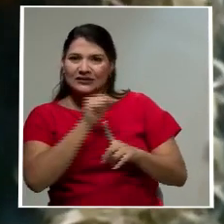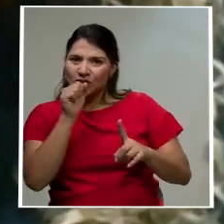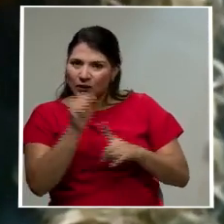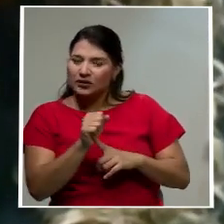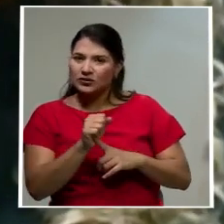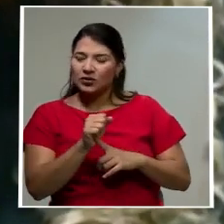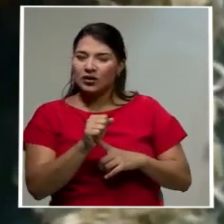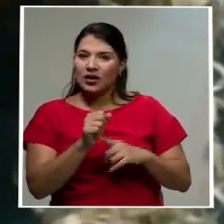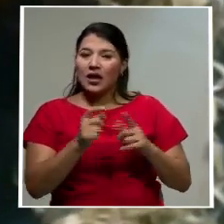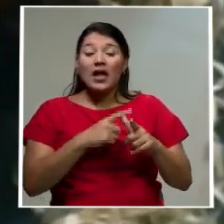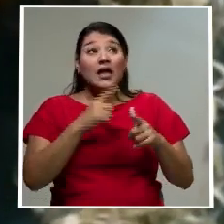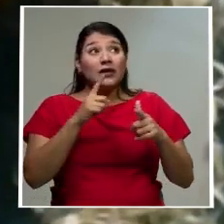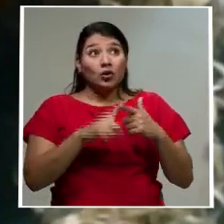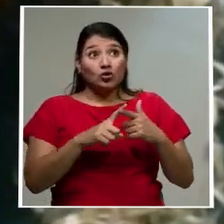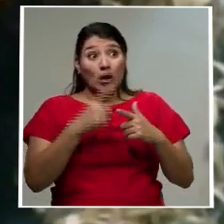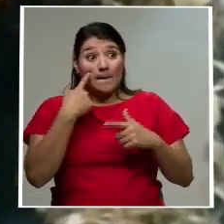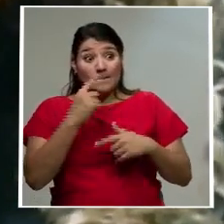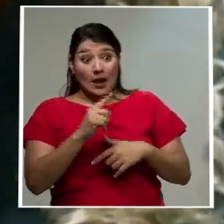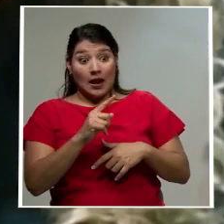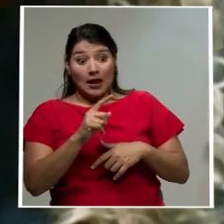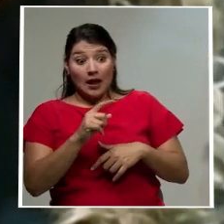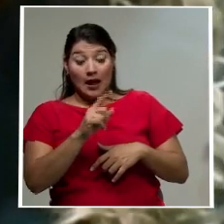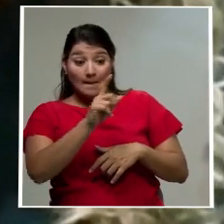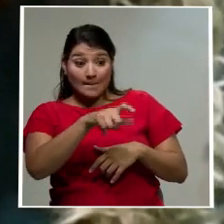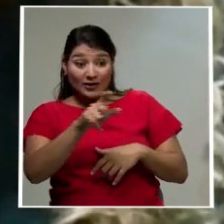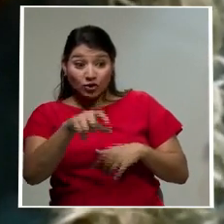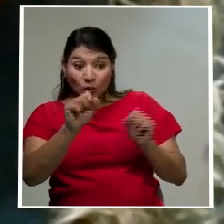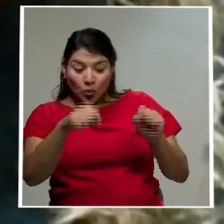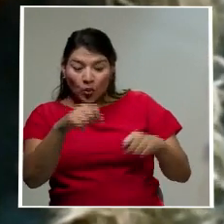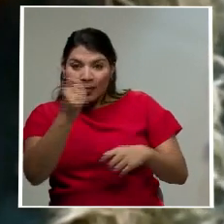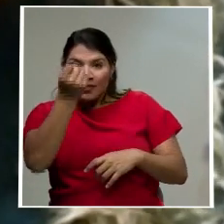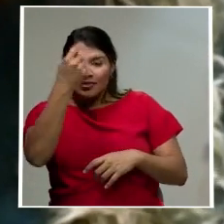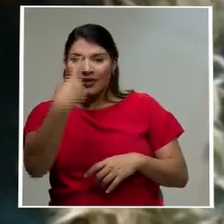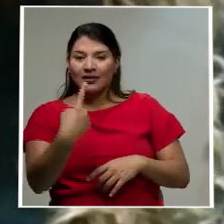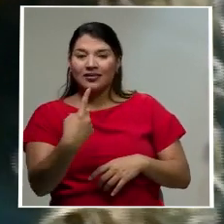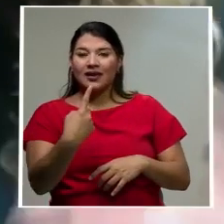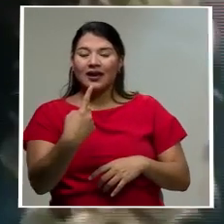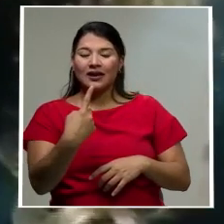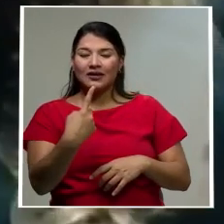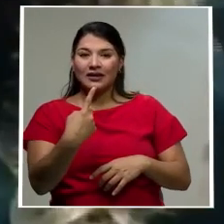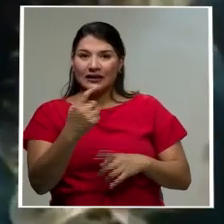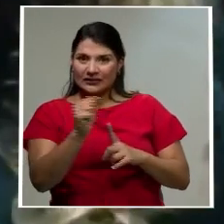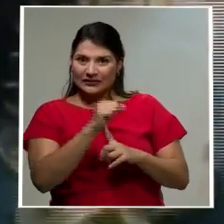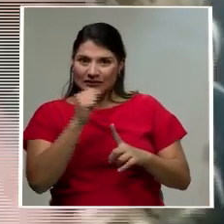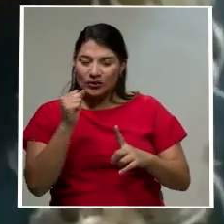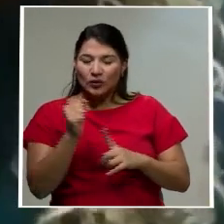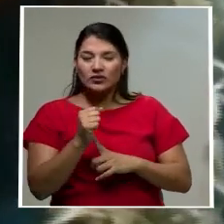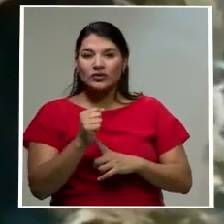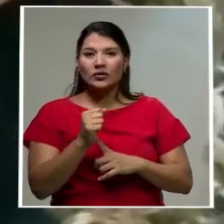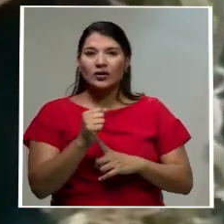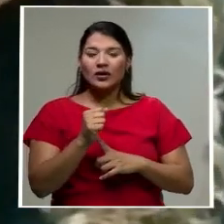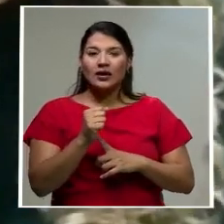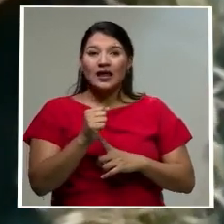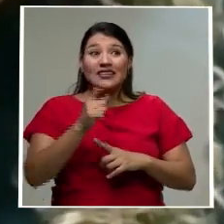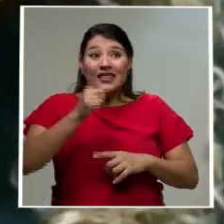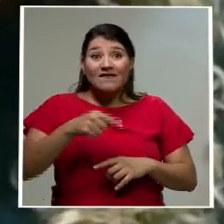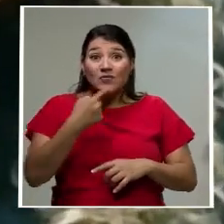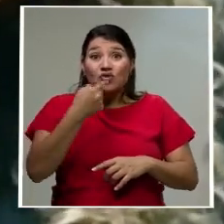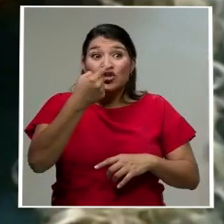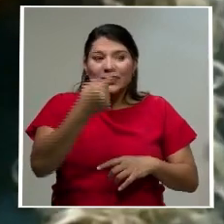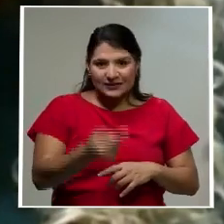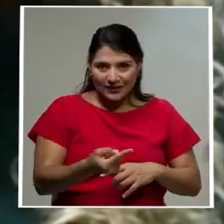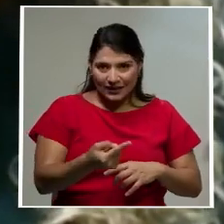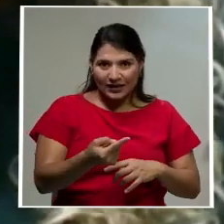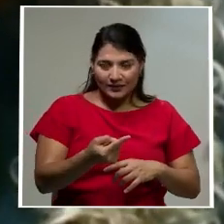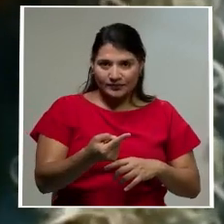que decir, para que el televidente entienda y valore, que la unidad